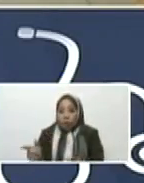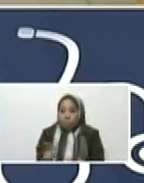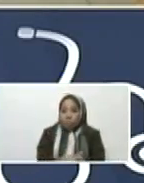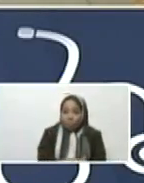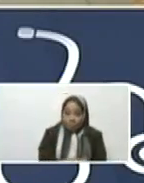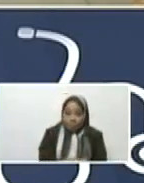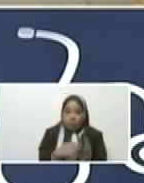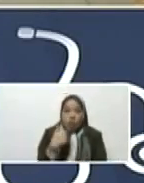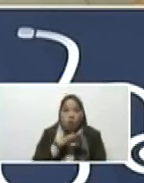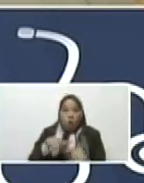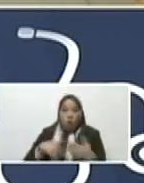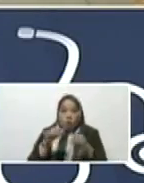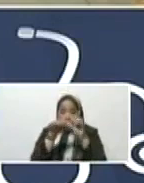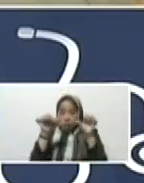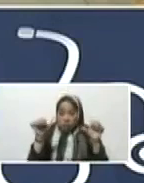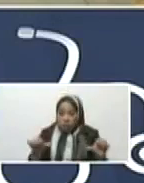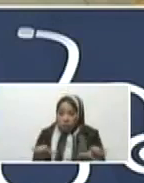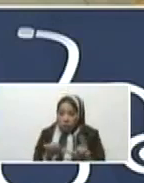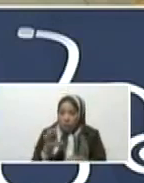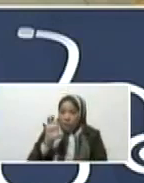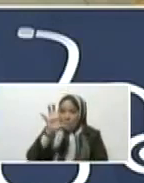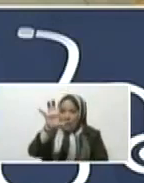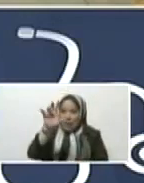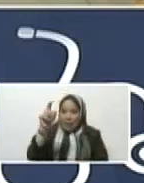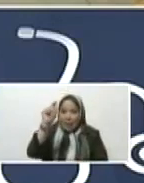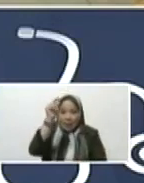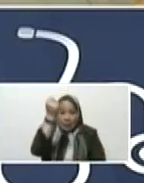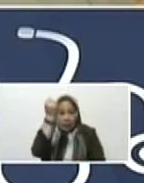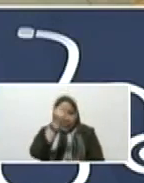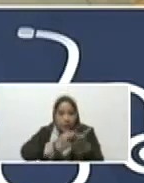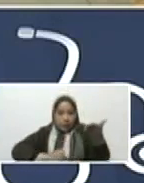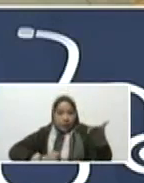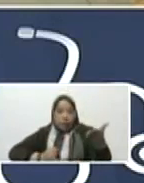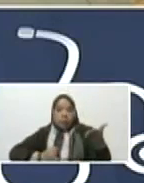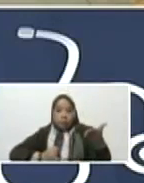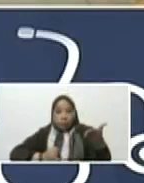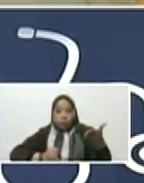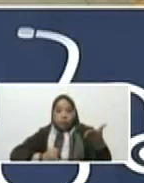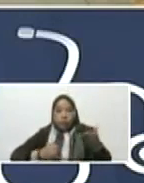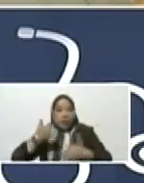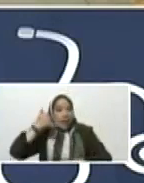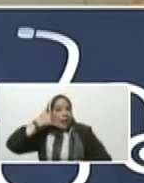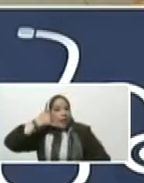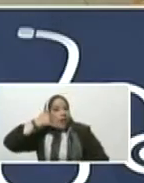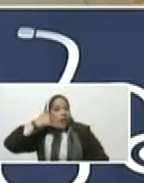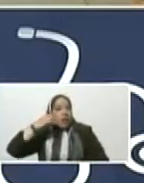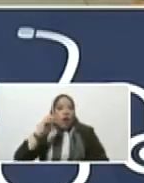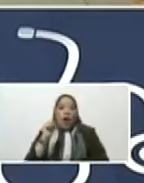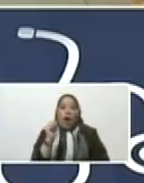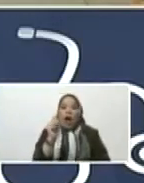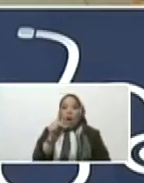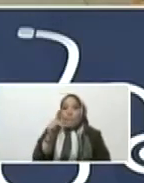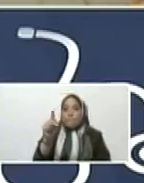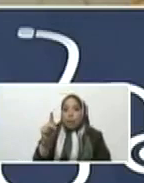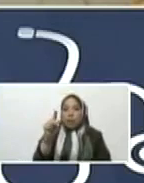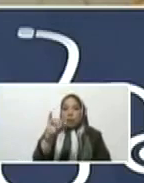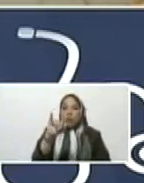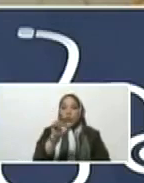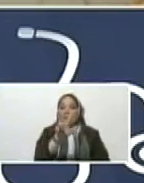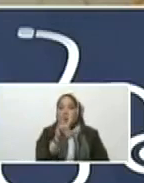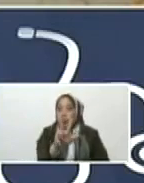sistema Patria. Todo el mundo bajando Ven App. Y además tenemos